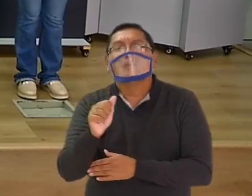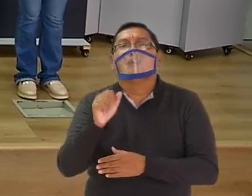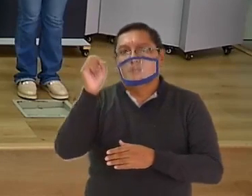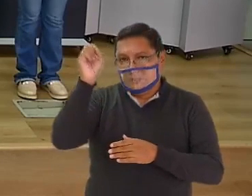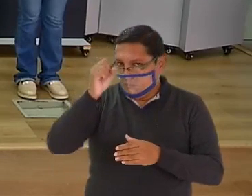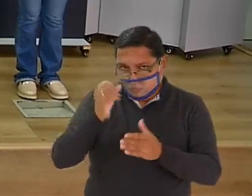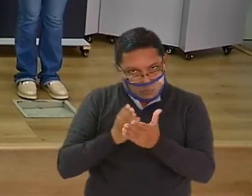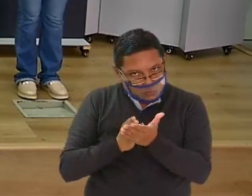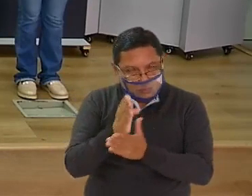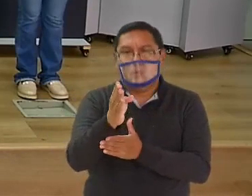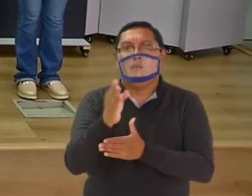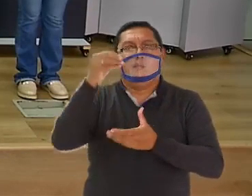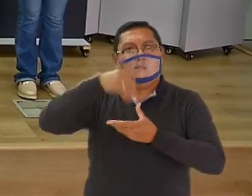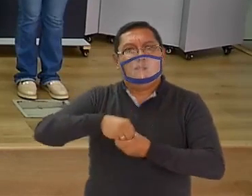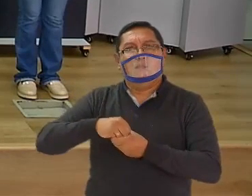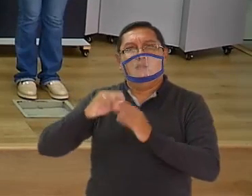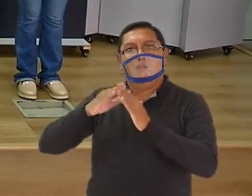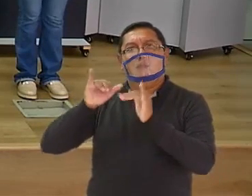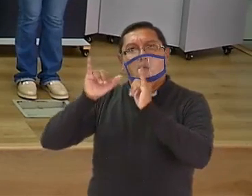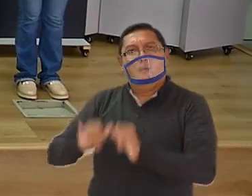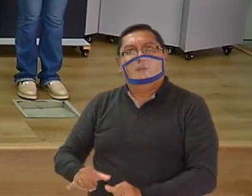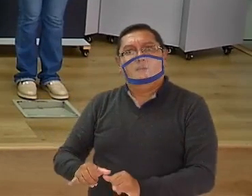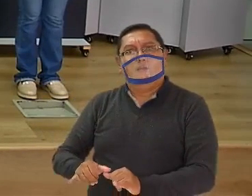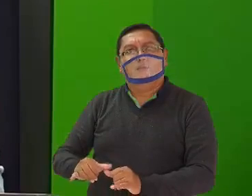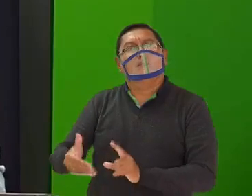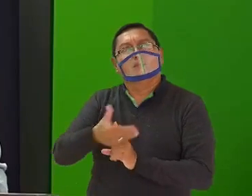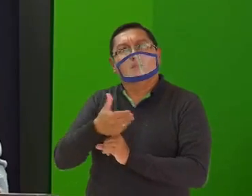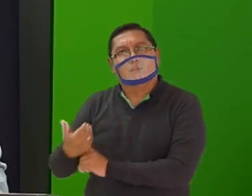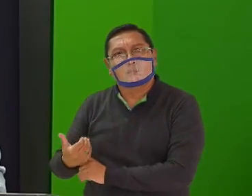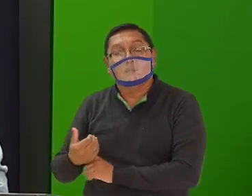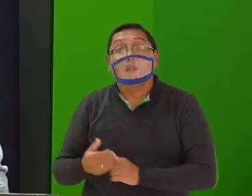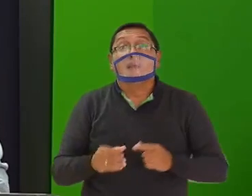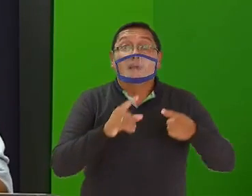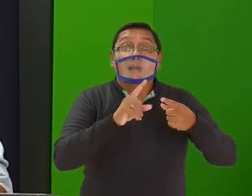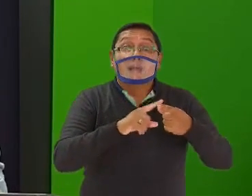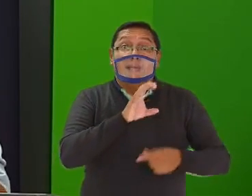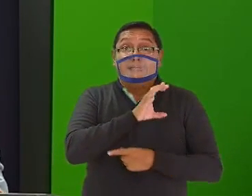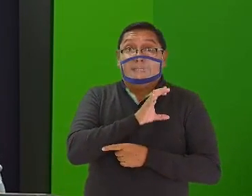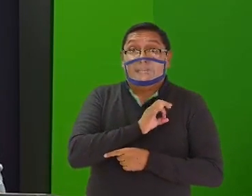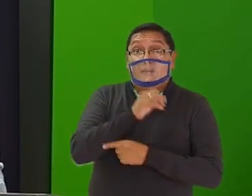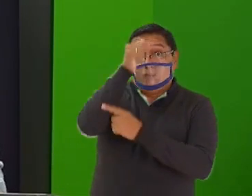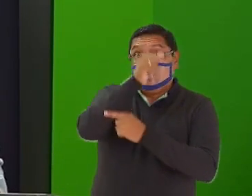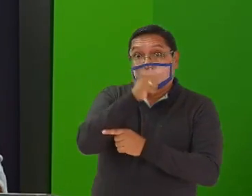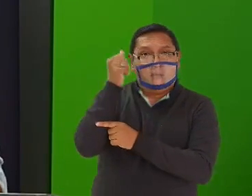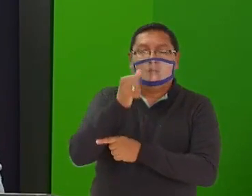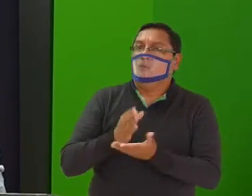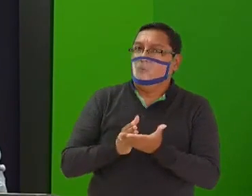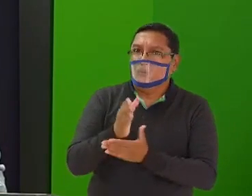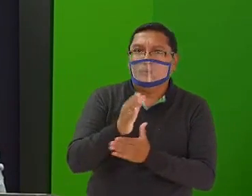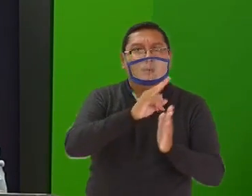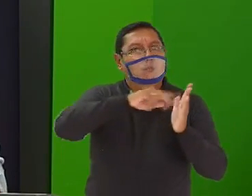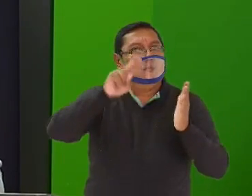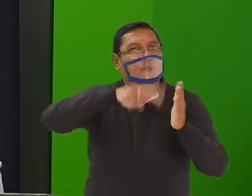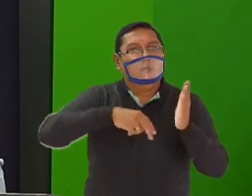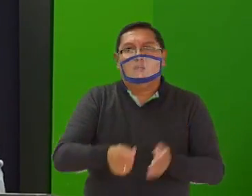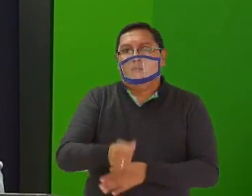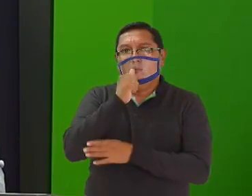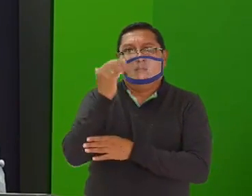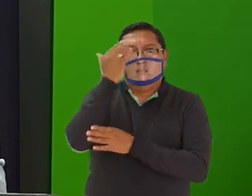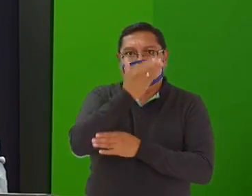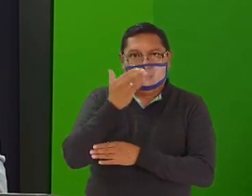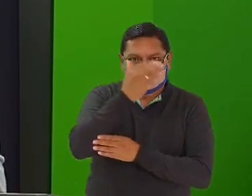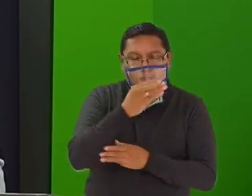preventivo obligatorio. La ley seca los fines de semana seguirá rigiendo, lo mismo que el pico y